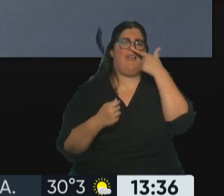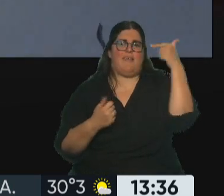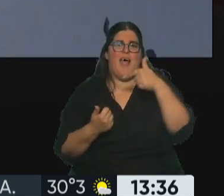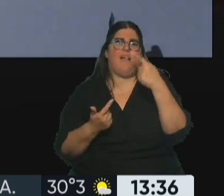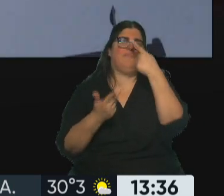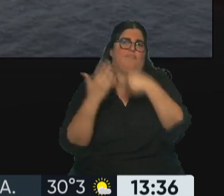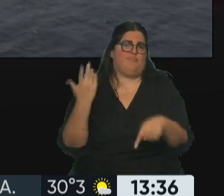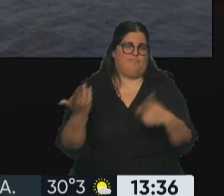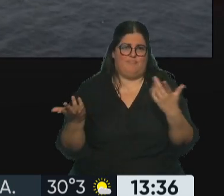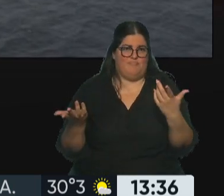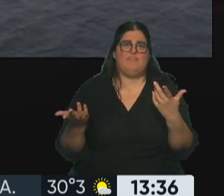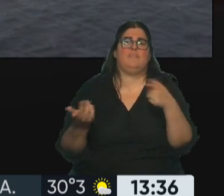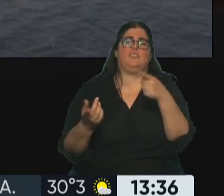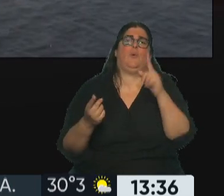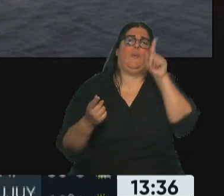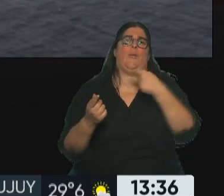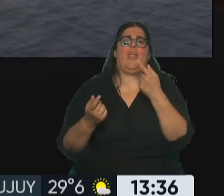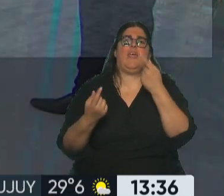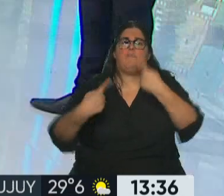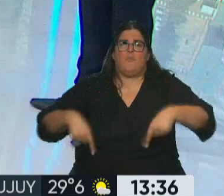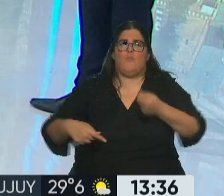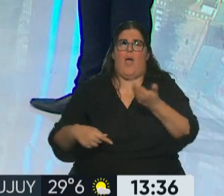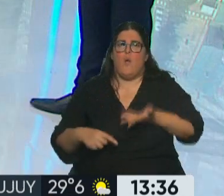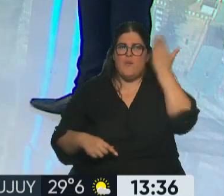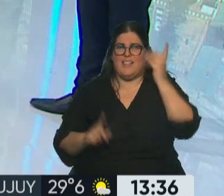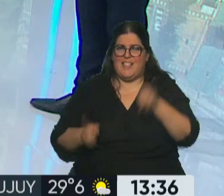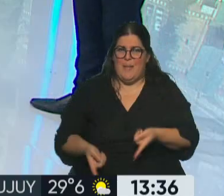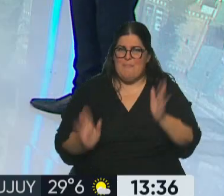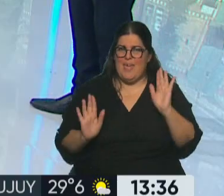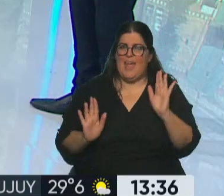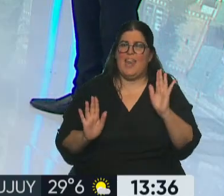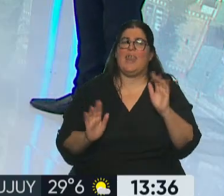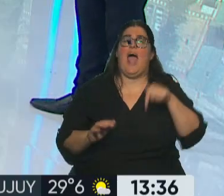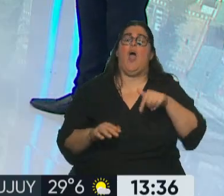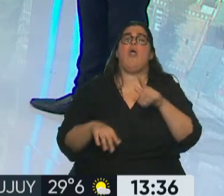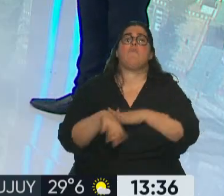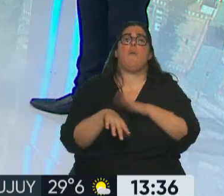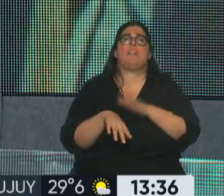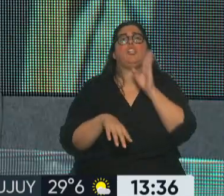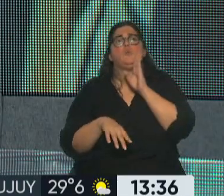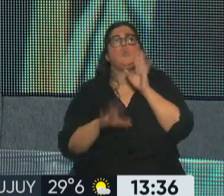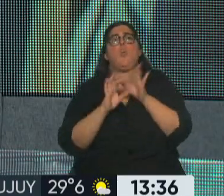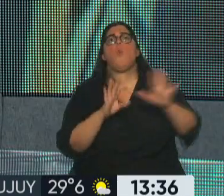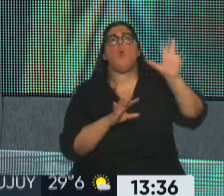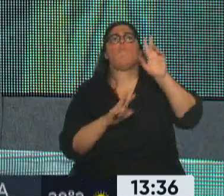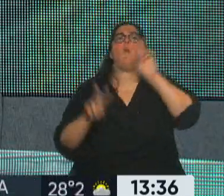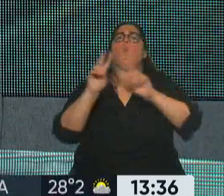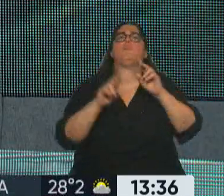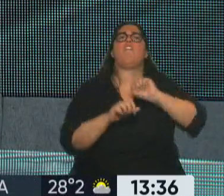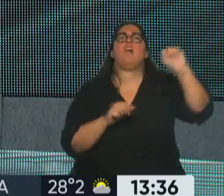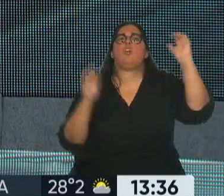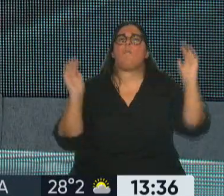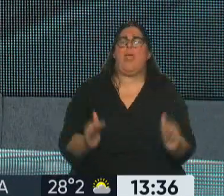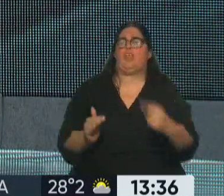notablemente Y eso podría encarecer los precios en un contexto en el cual la gran lucha de Europa y Estados Unidos es la de hacer bajar la inflación